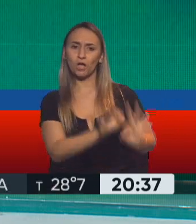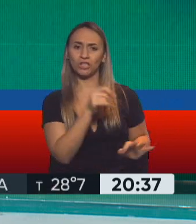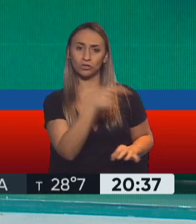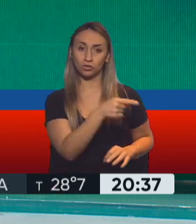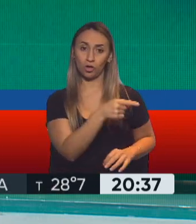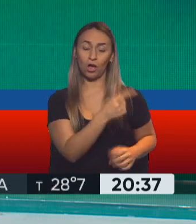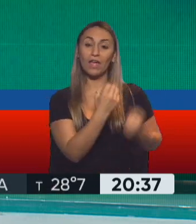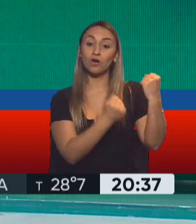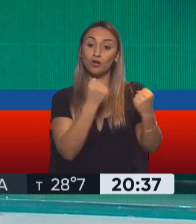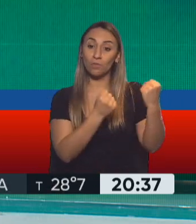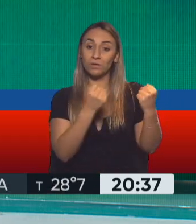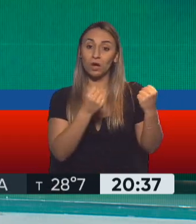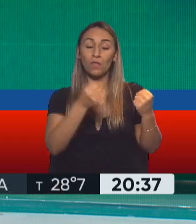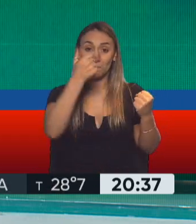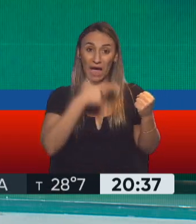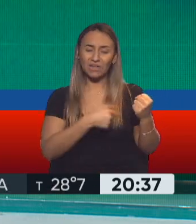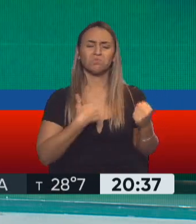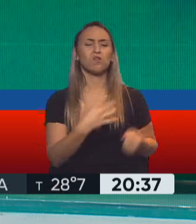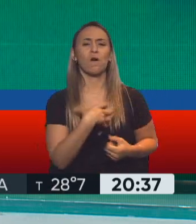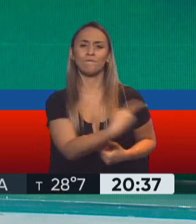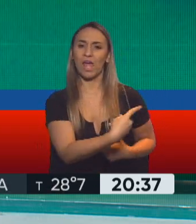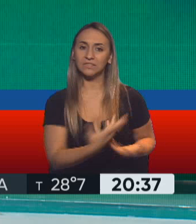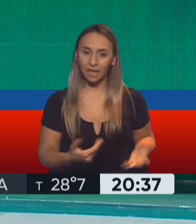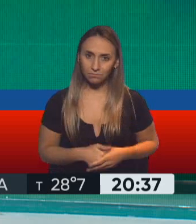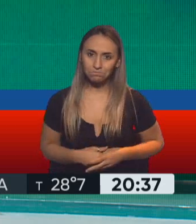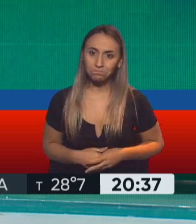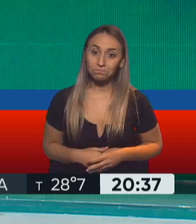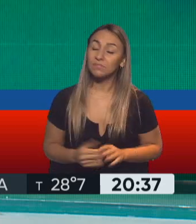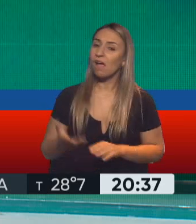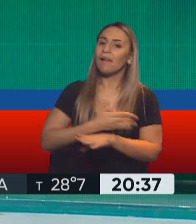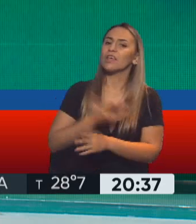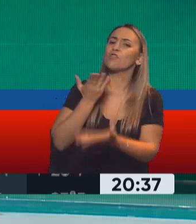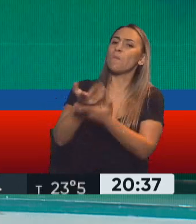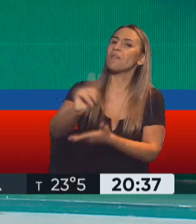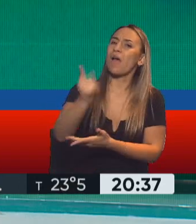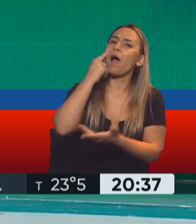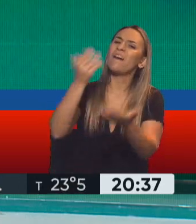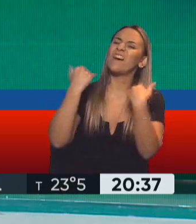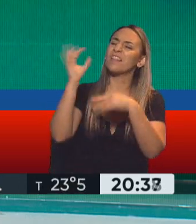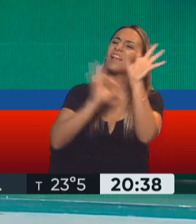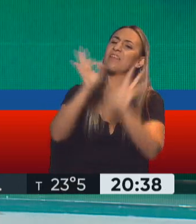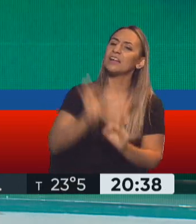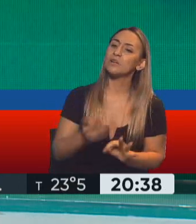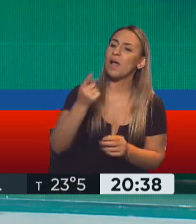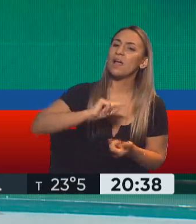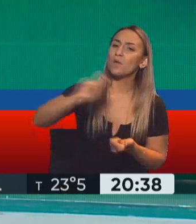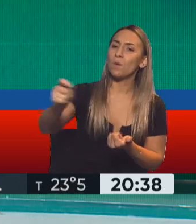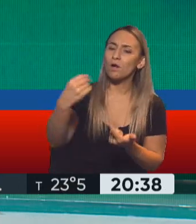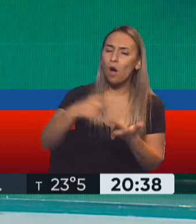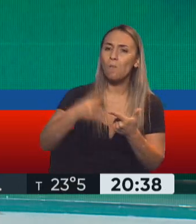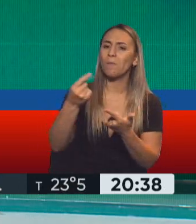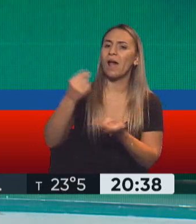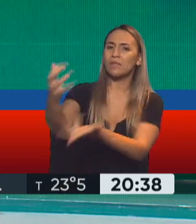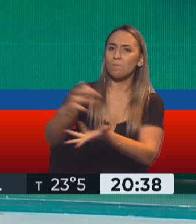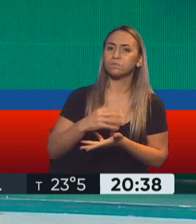en el proyecto económico que tenía mauricio macri en ese momento nadie pidió que se detallará cómo se iba a doblar la plata cuando plateada ni que que esa iba a ser